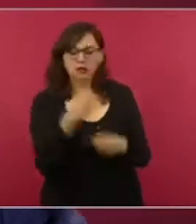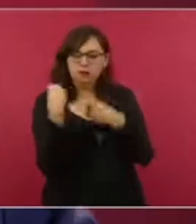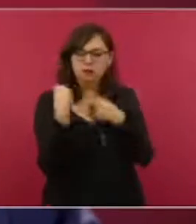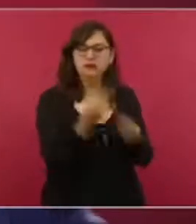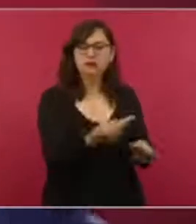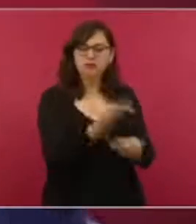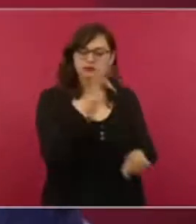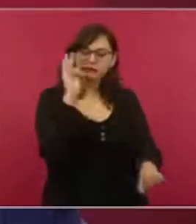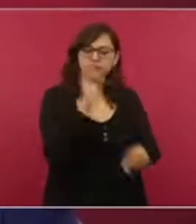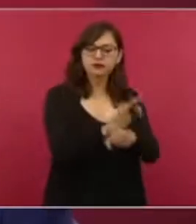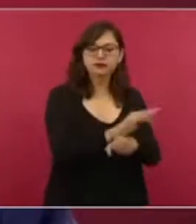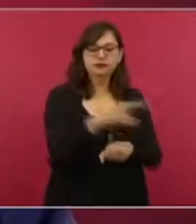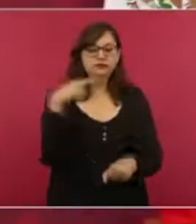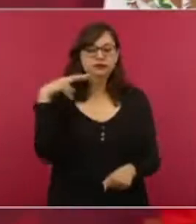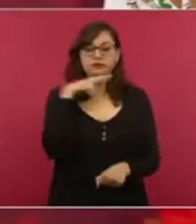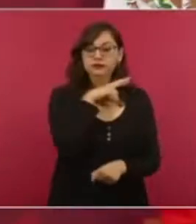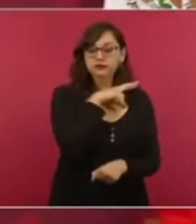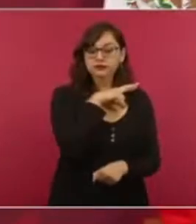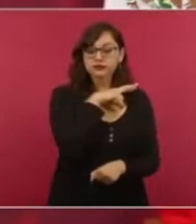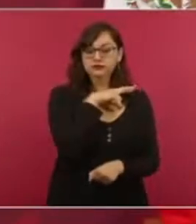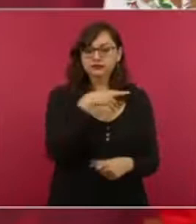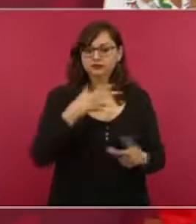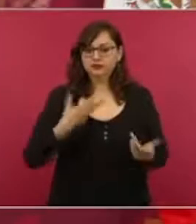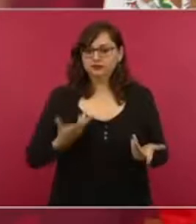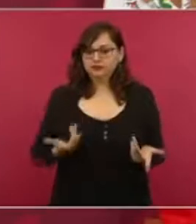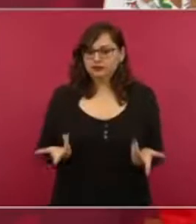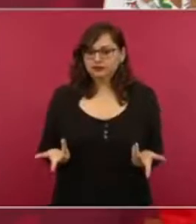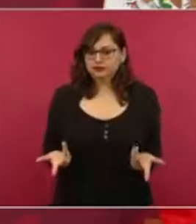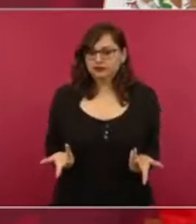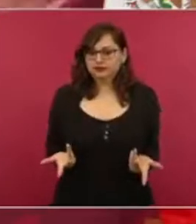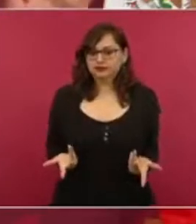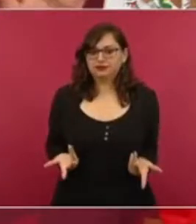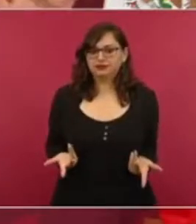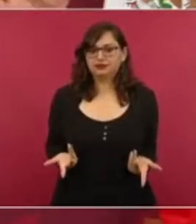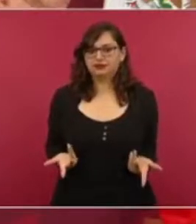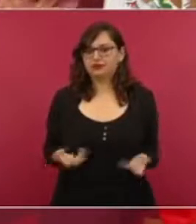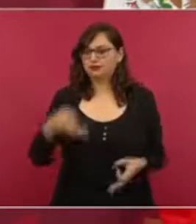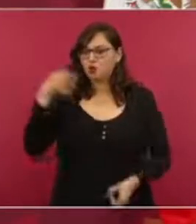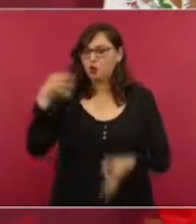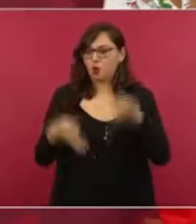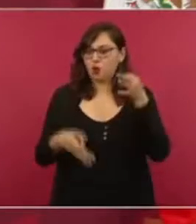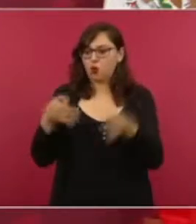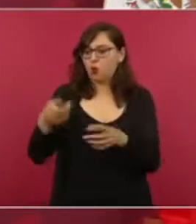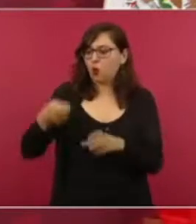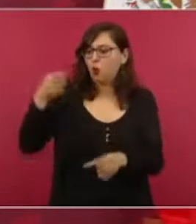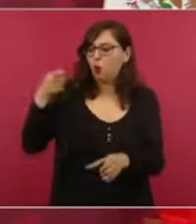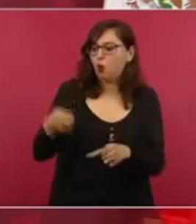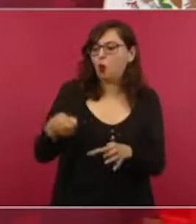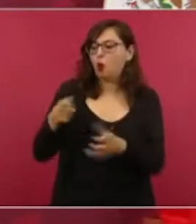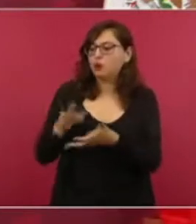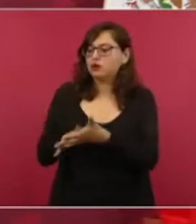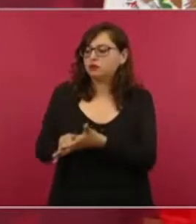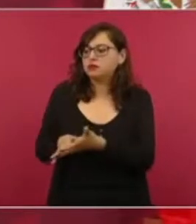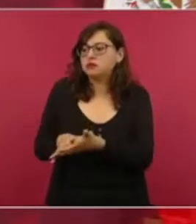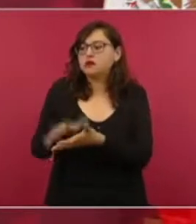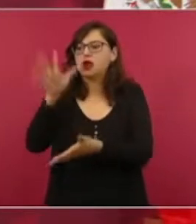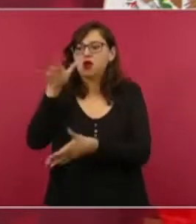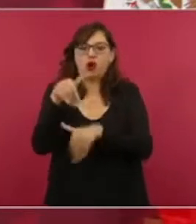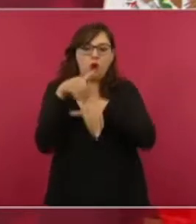Y de inmediato, la mayoría de los jueces completamente entregados